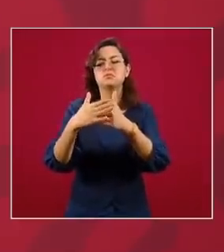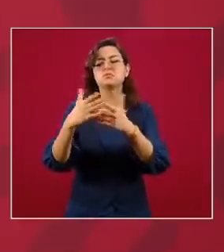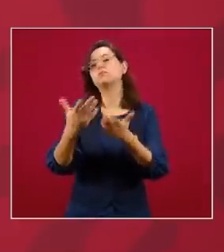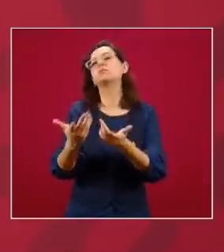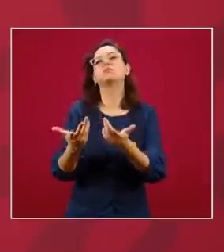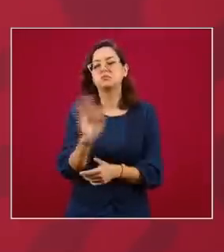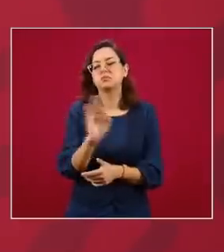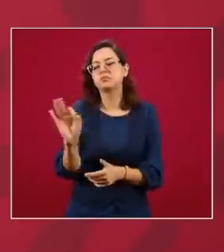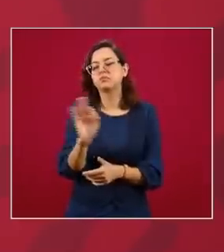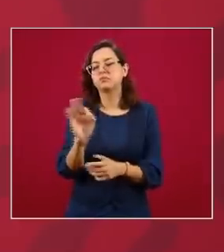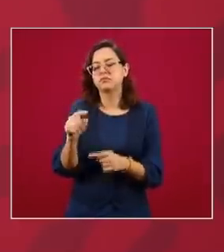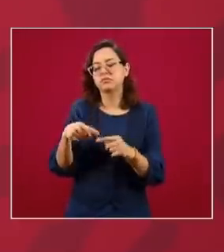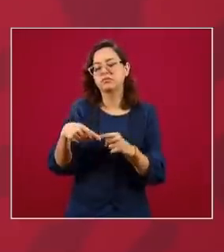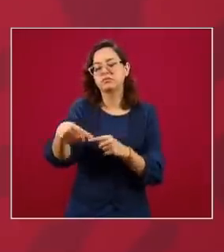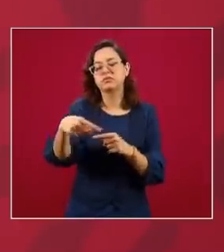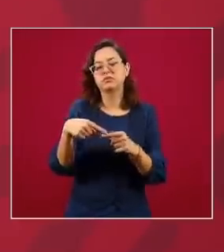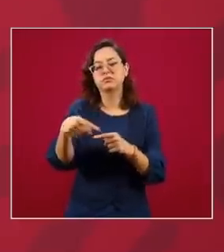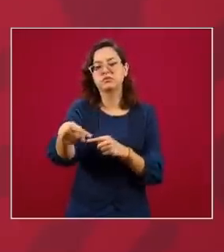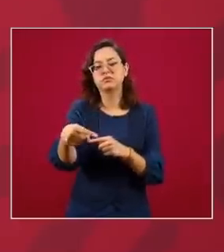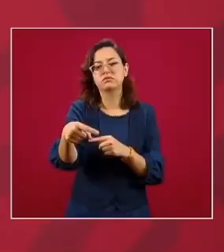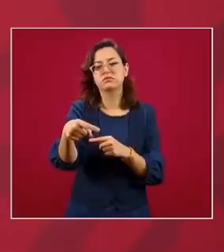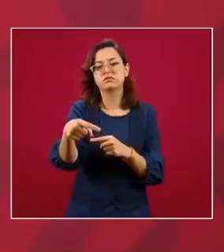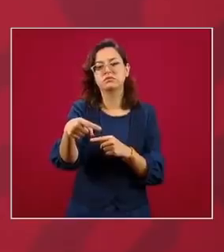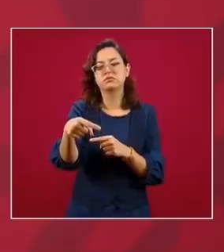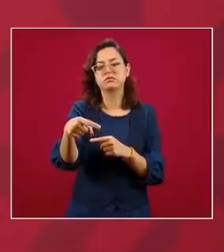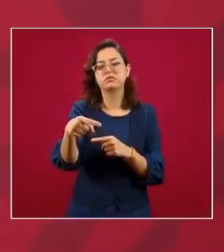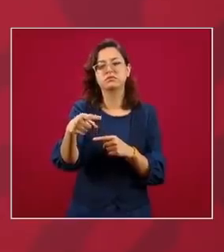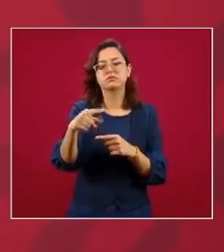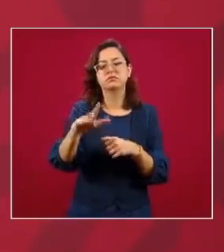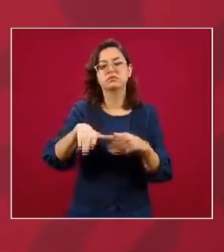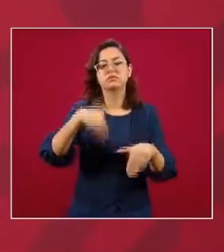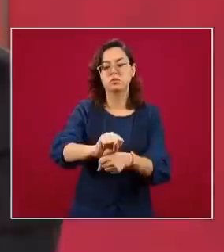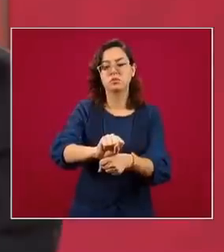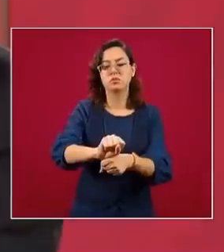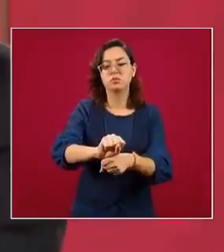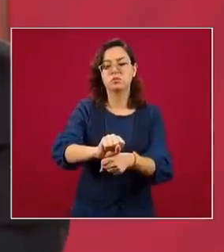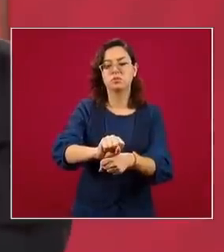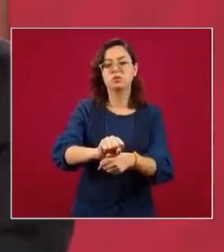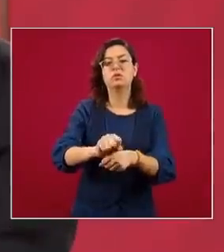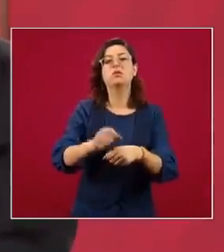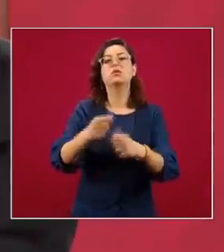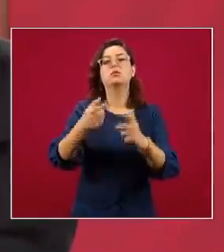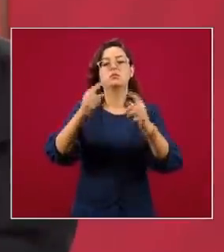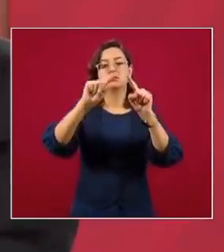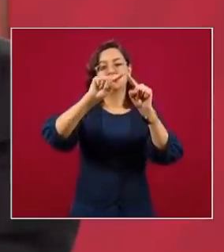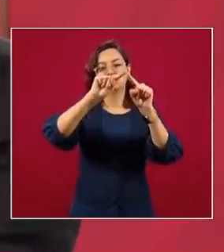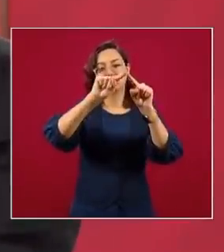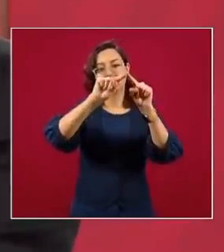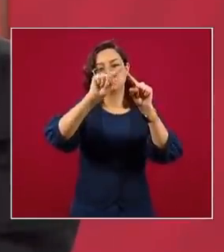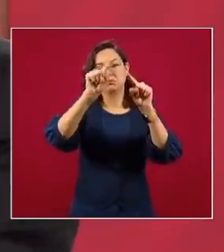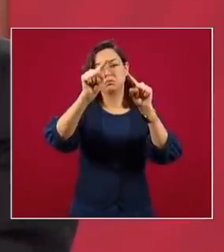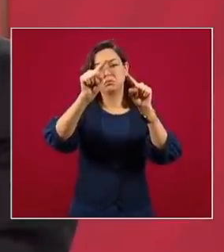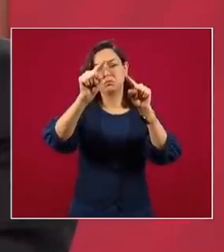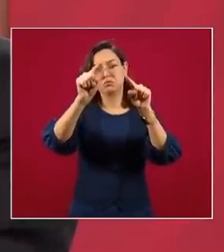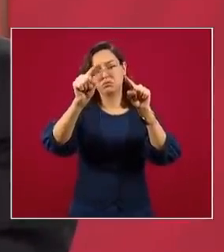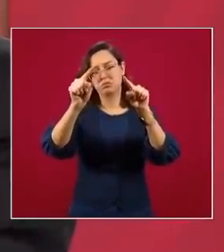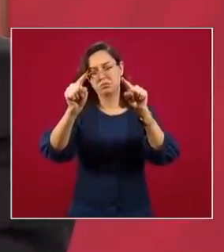cuando mucho a mediados de la semana próxima, empieza un